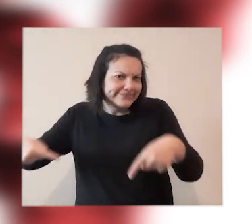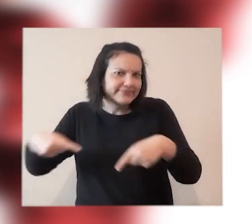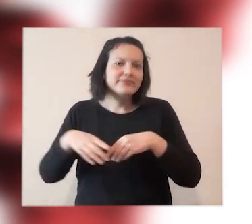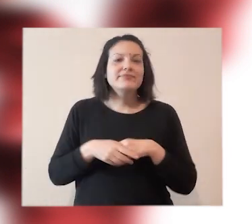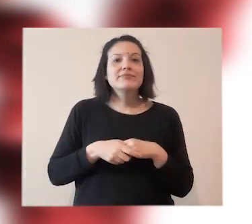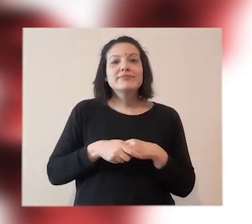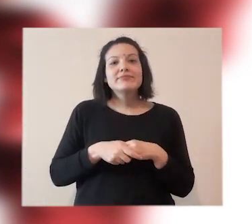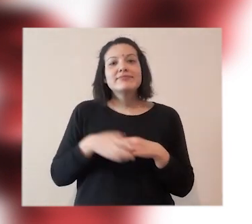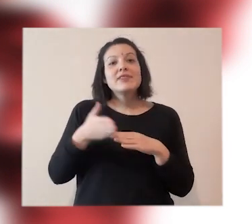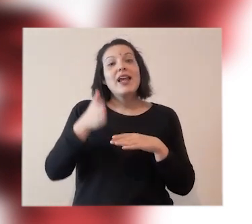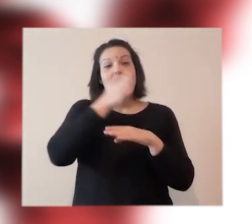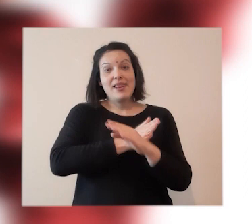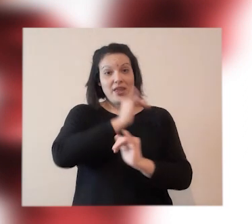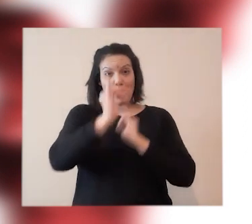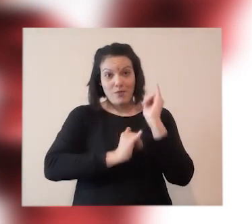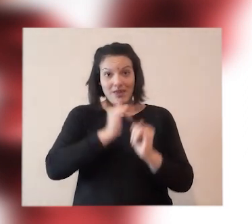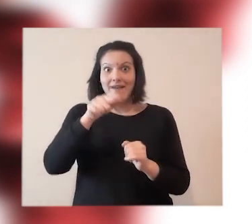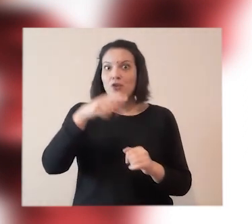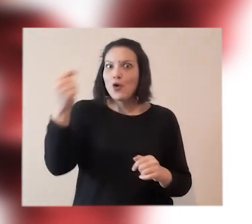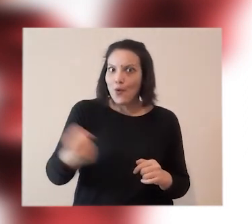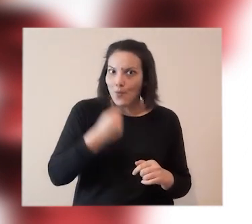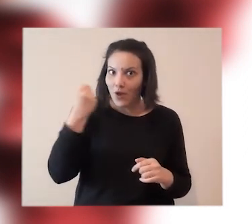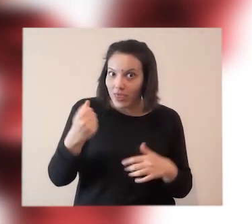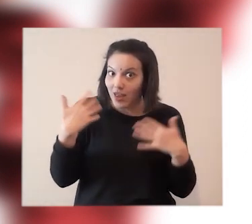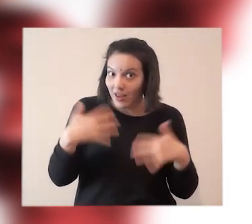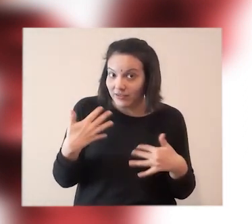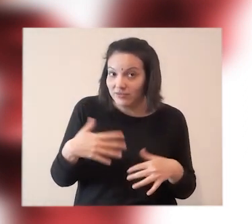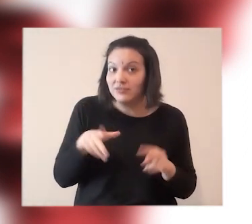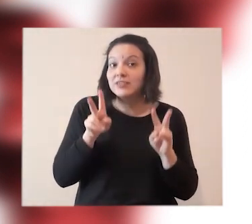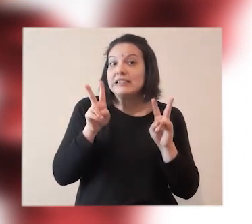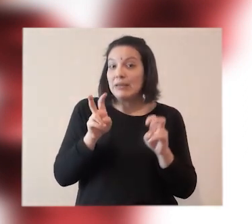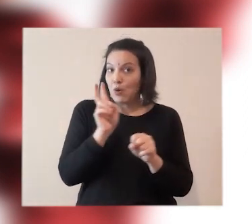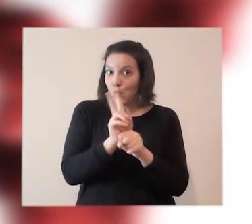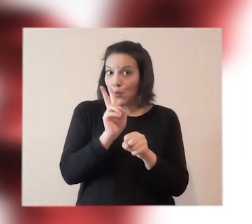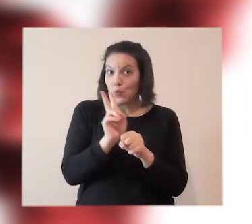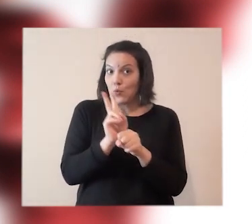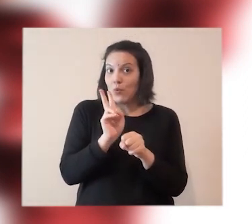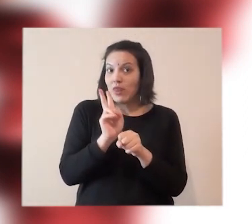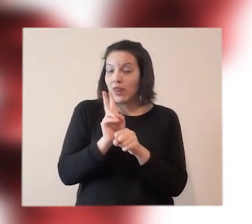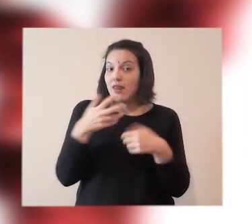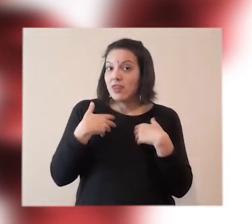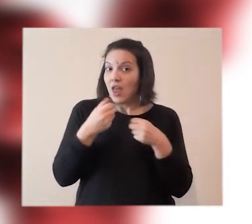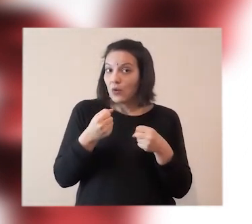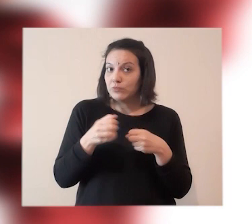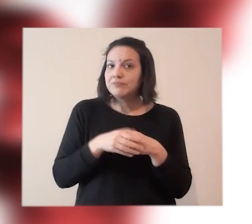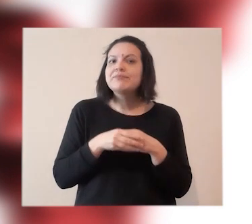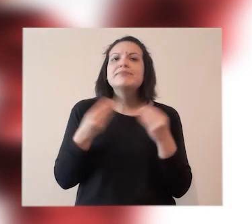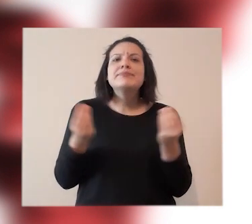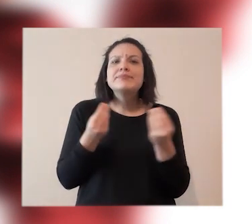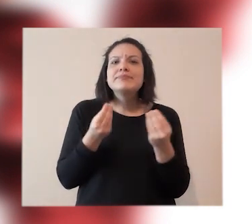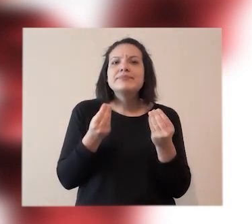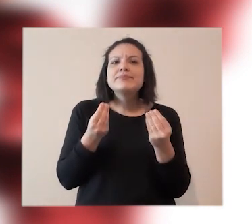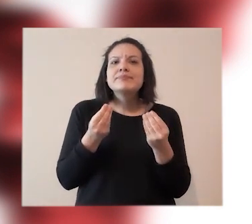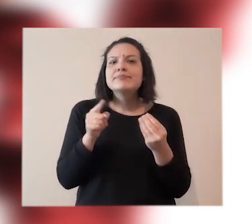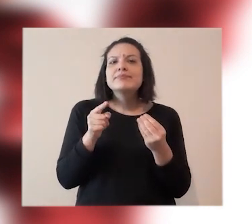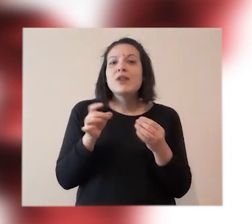Bien, como les comentaba recién, y esto es muy importante a la hora de establecer los cuidados en la salud, es la persistencia que